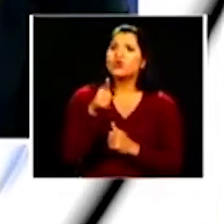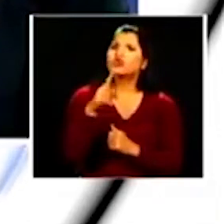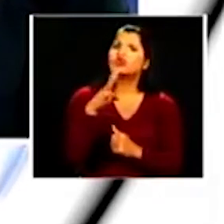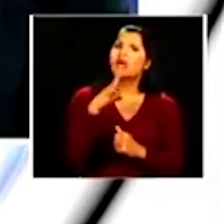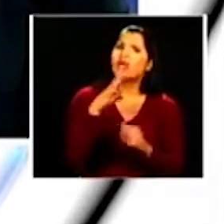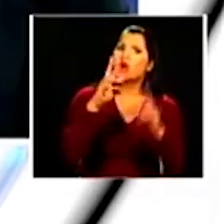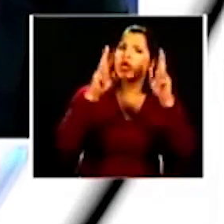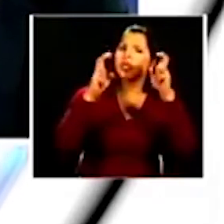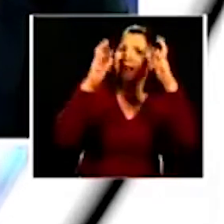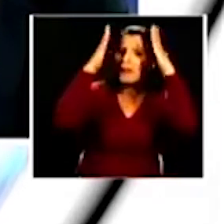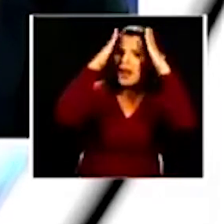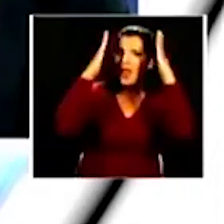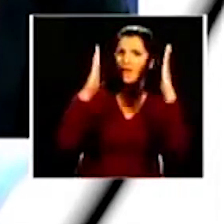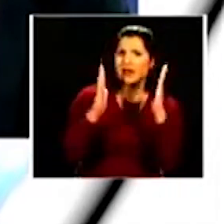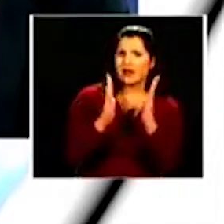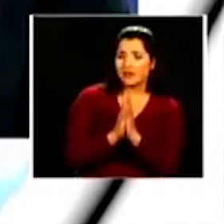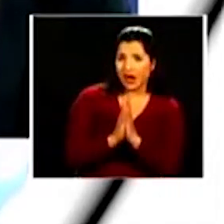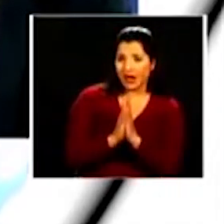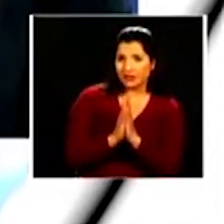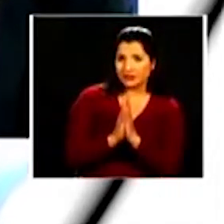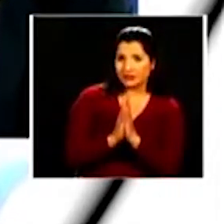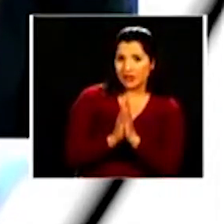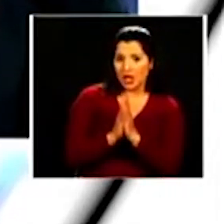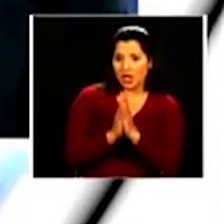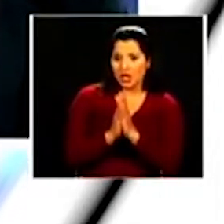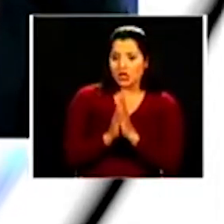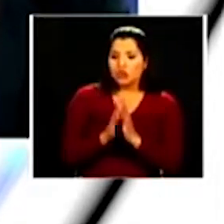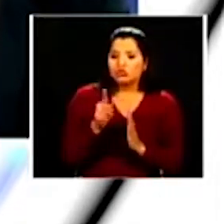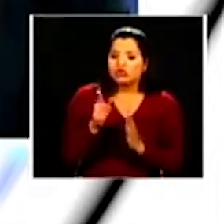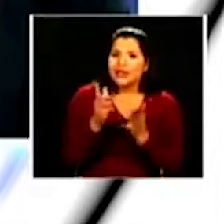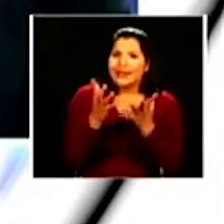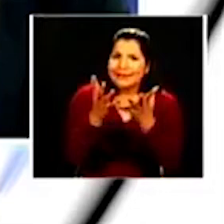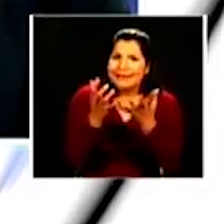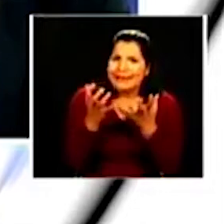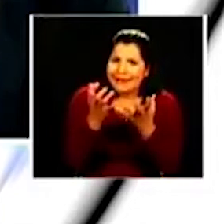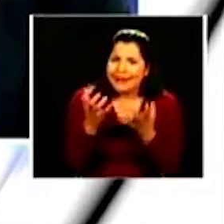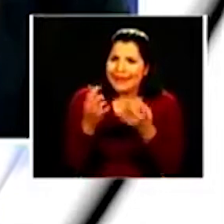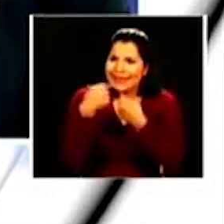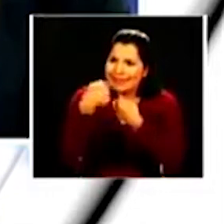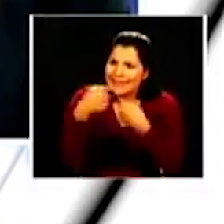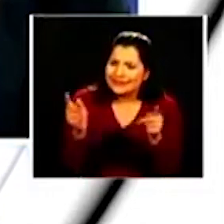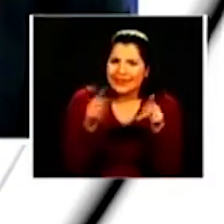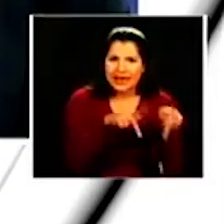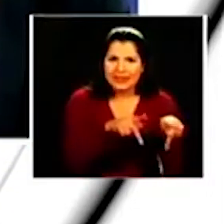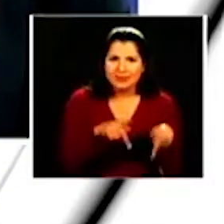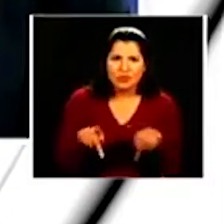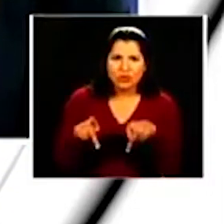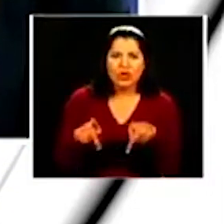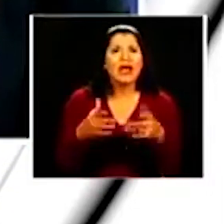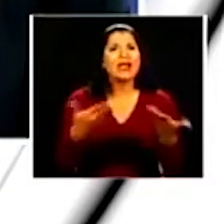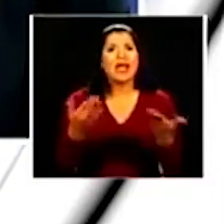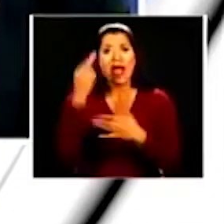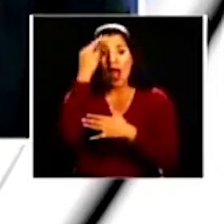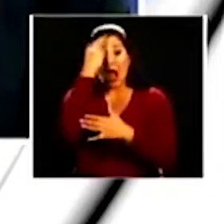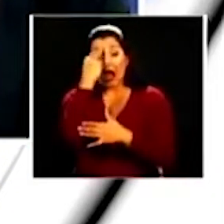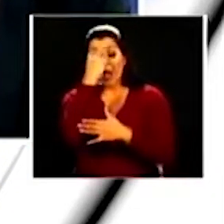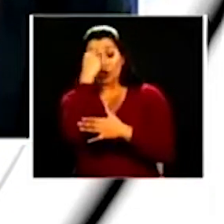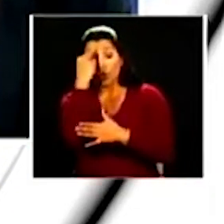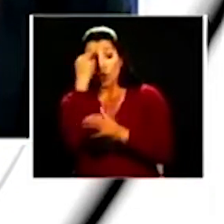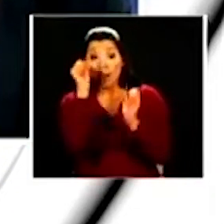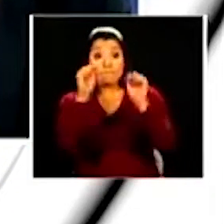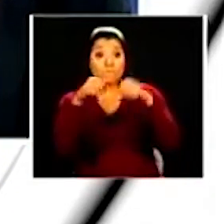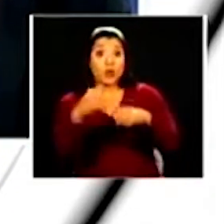los Ángeles en una clara intención de decirle a la gente que los católicos tendrían algún problema si